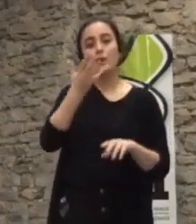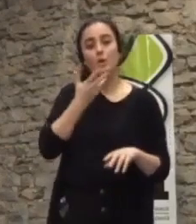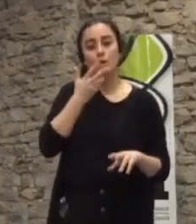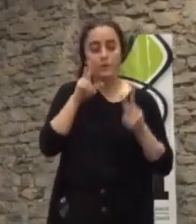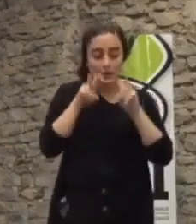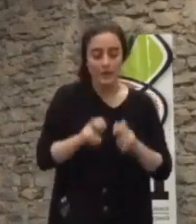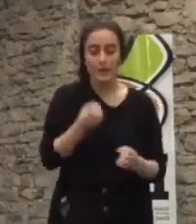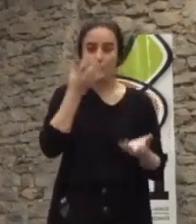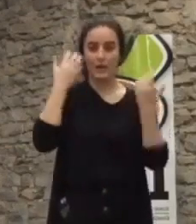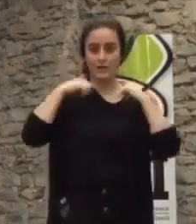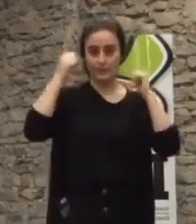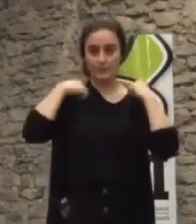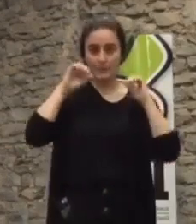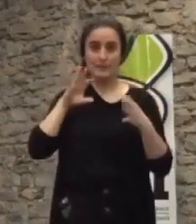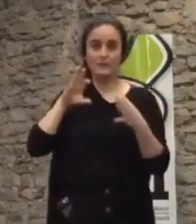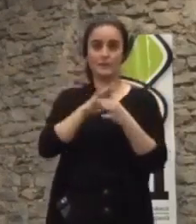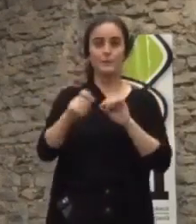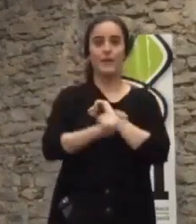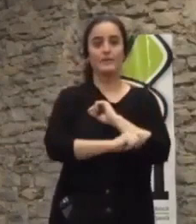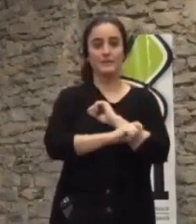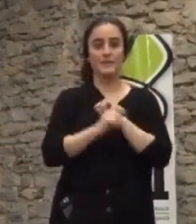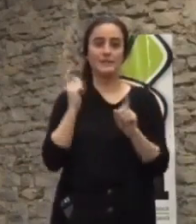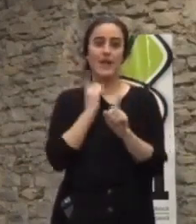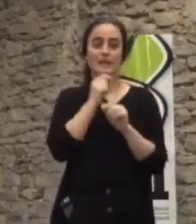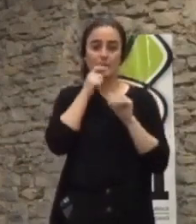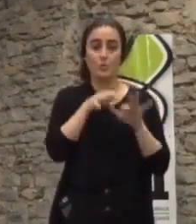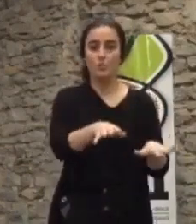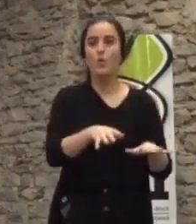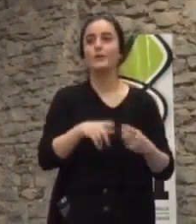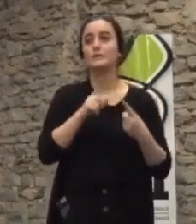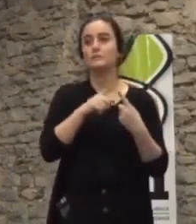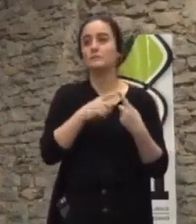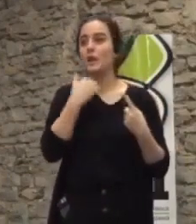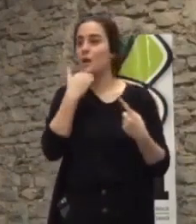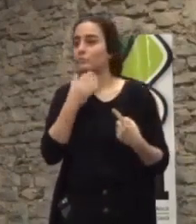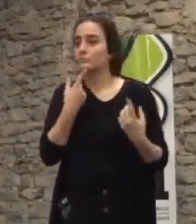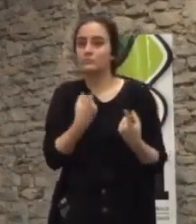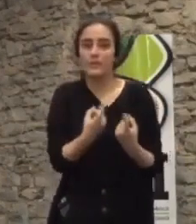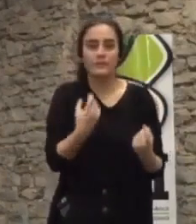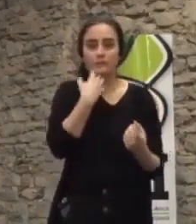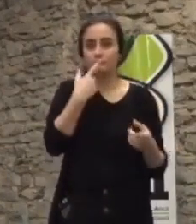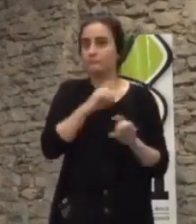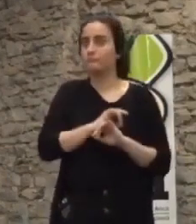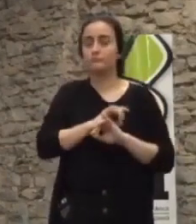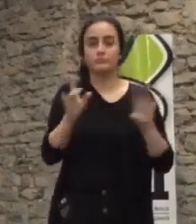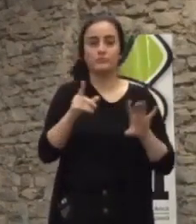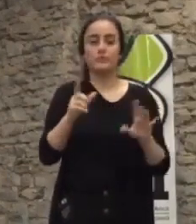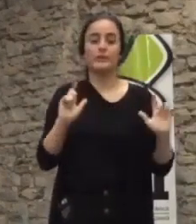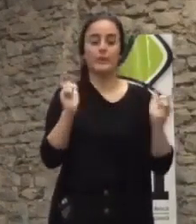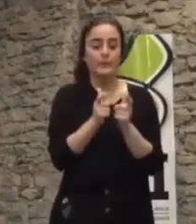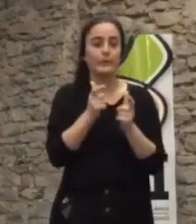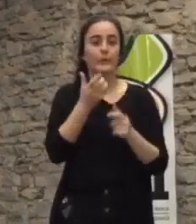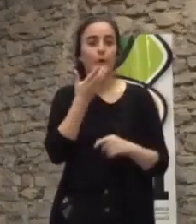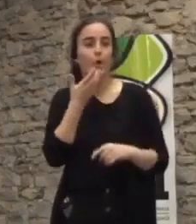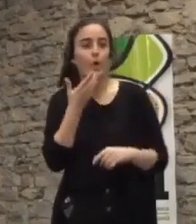buenas prácticas en relación con las estrategias antirrumores, algo necesario, algo obvio, reunirnos, conocernos, conocer